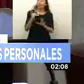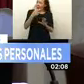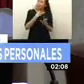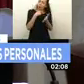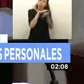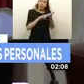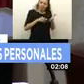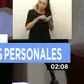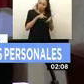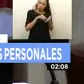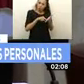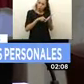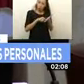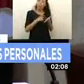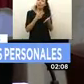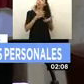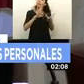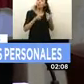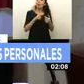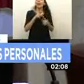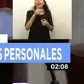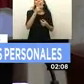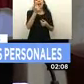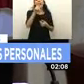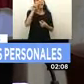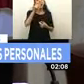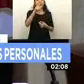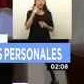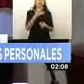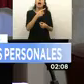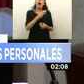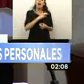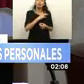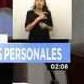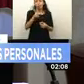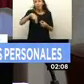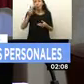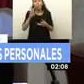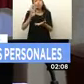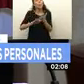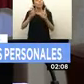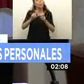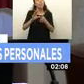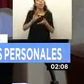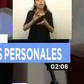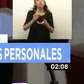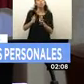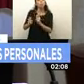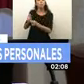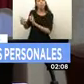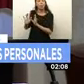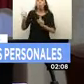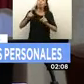el el término que utiliza Ya calequi habla en el año para que vean que los subsidios no es una cosa que se nos ocurrió de